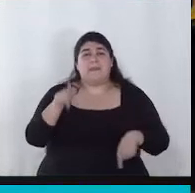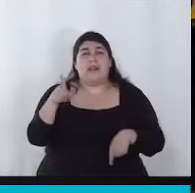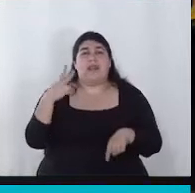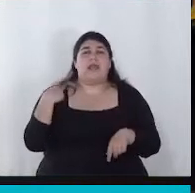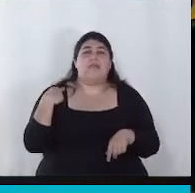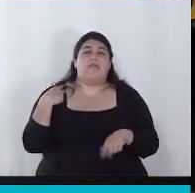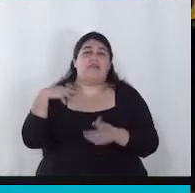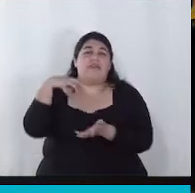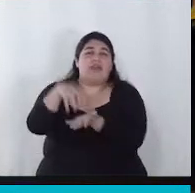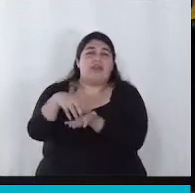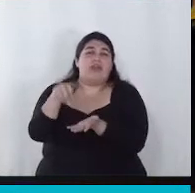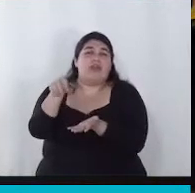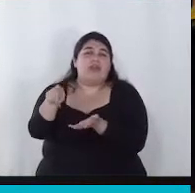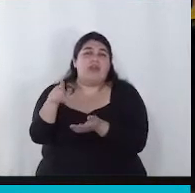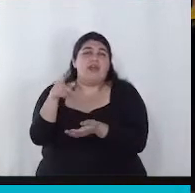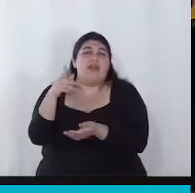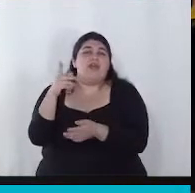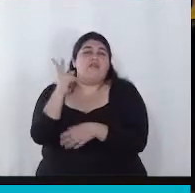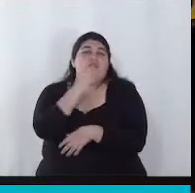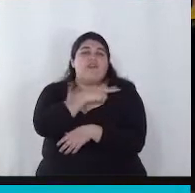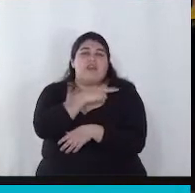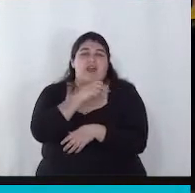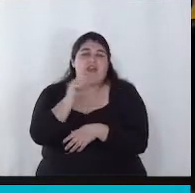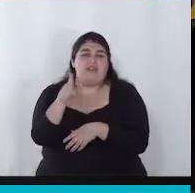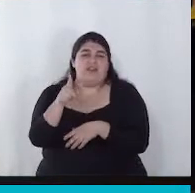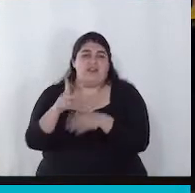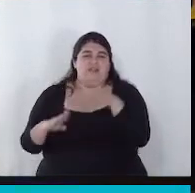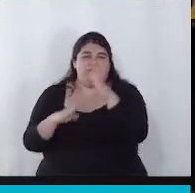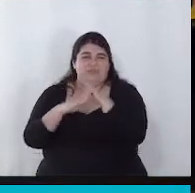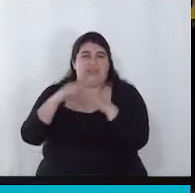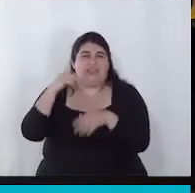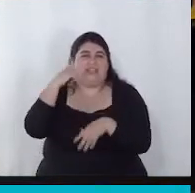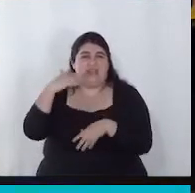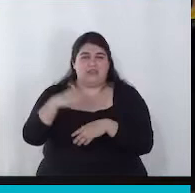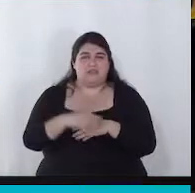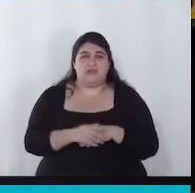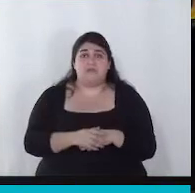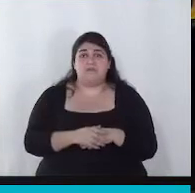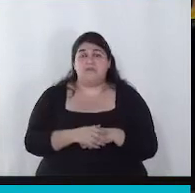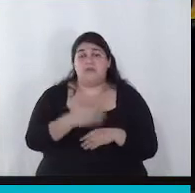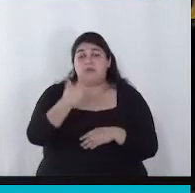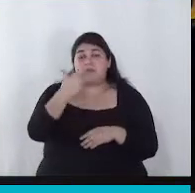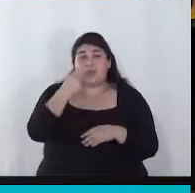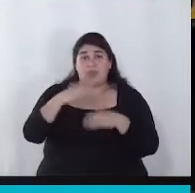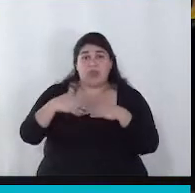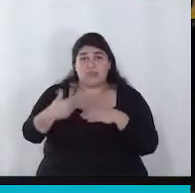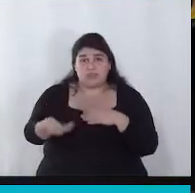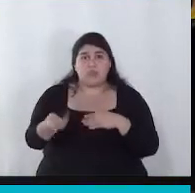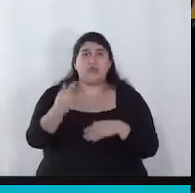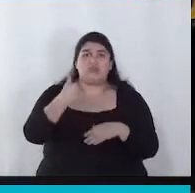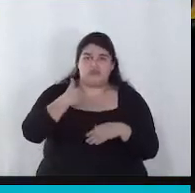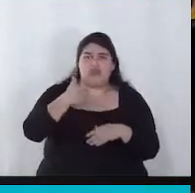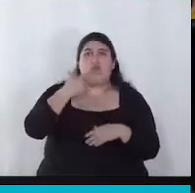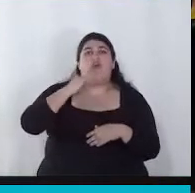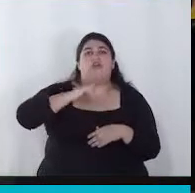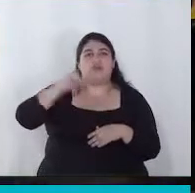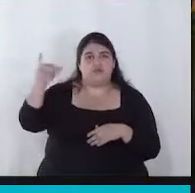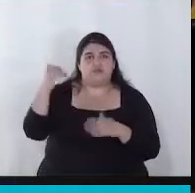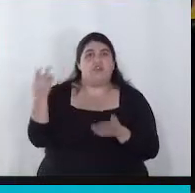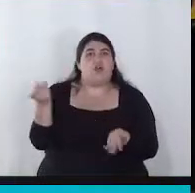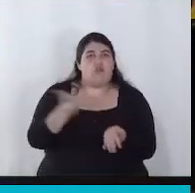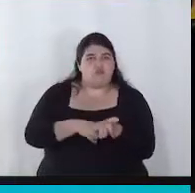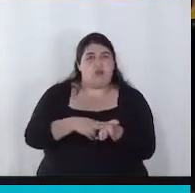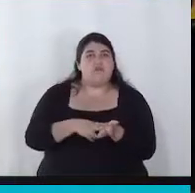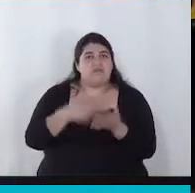agente federal de inteligencia y tres días después de eso de que yo ratifico mi renuncia